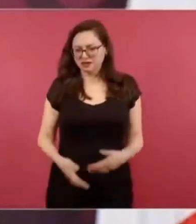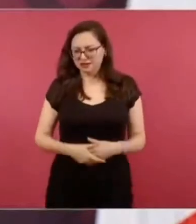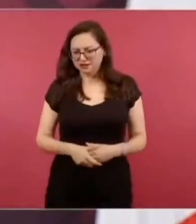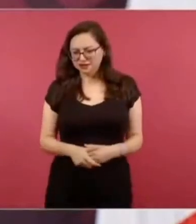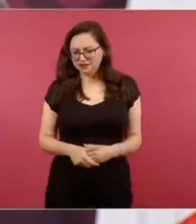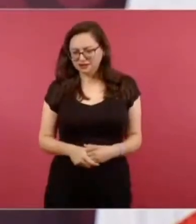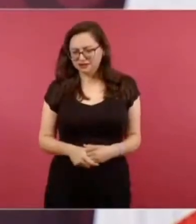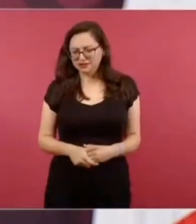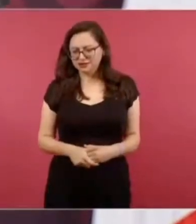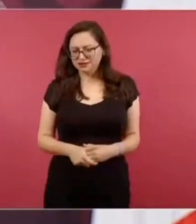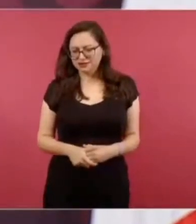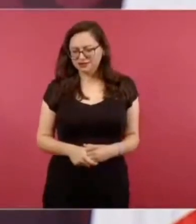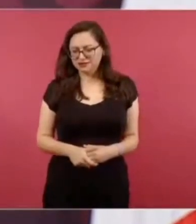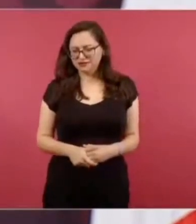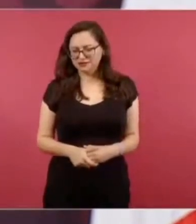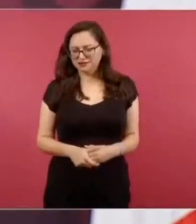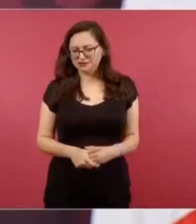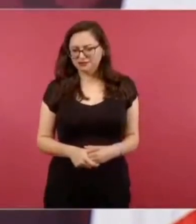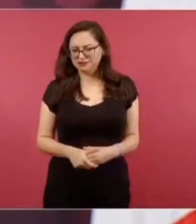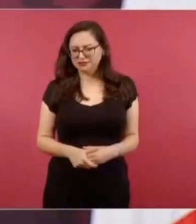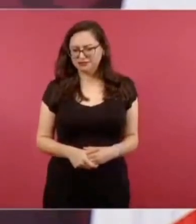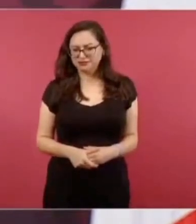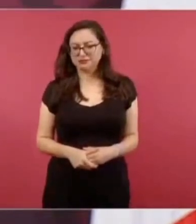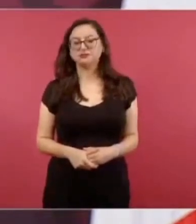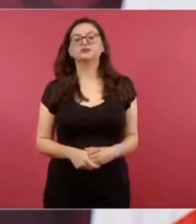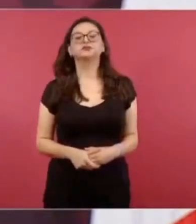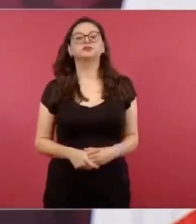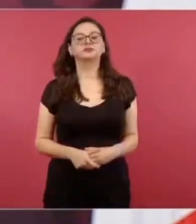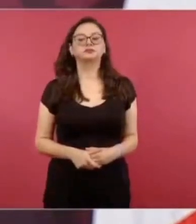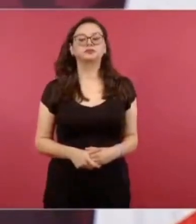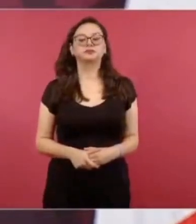Quisiera yo ver si después de esto